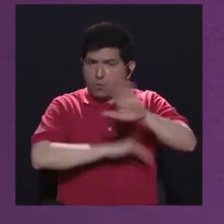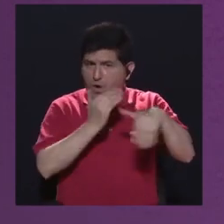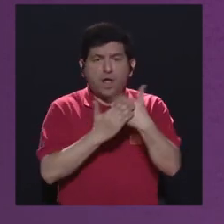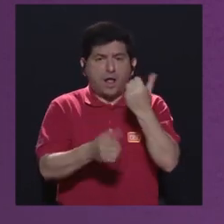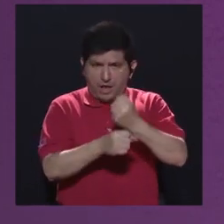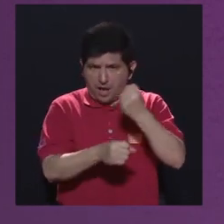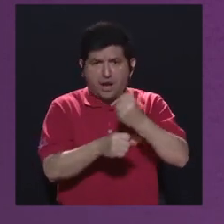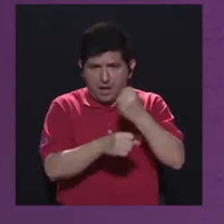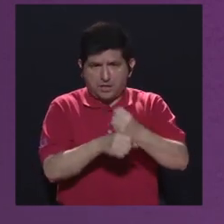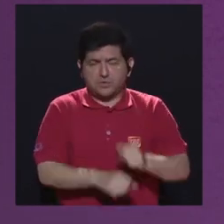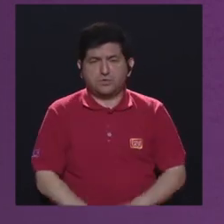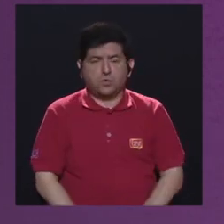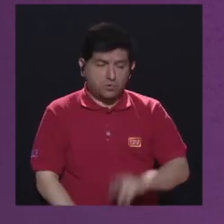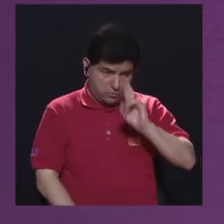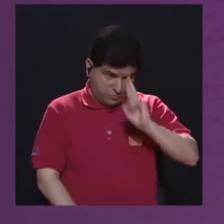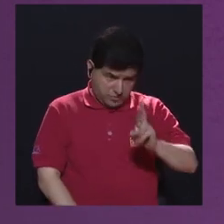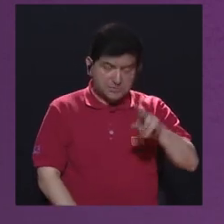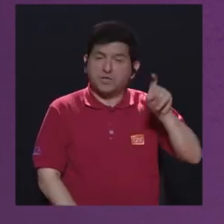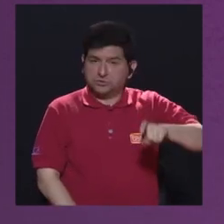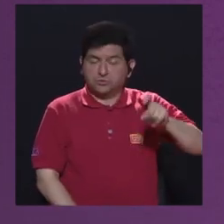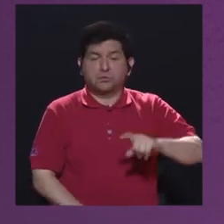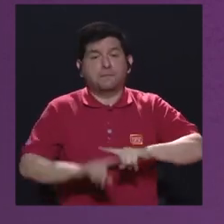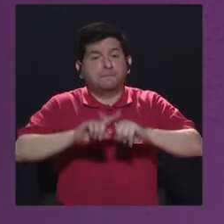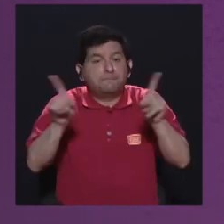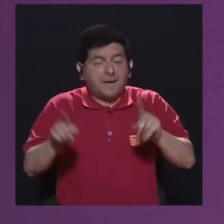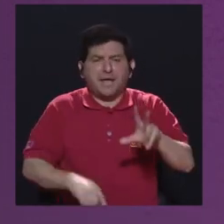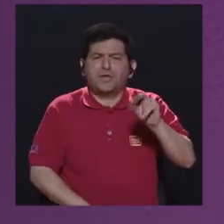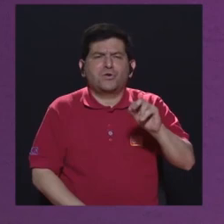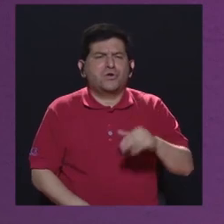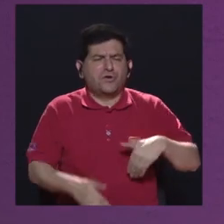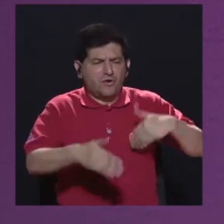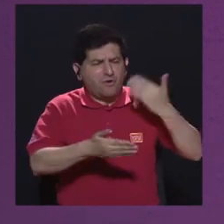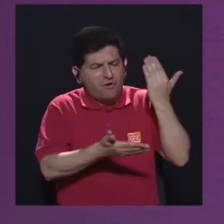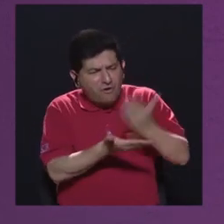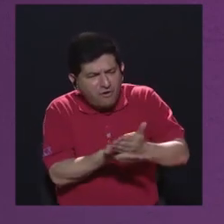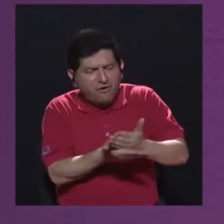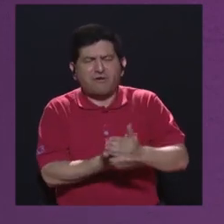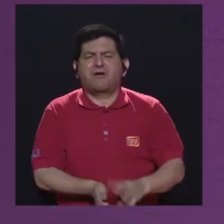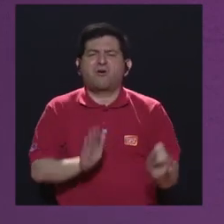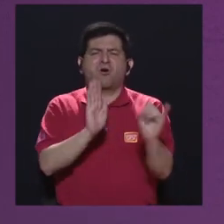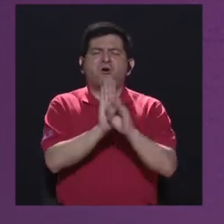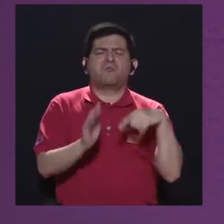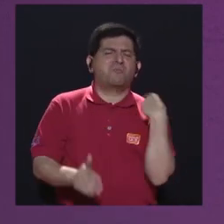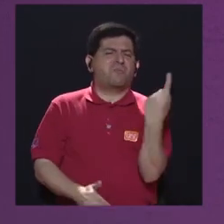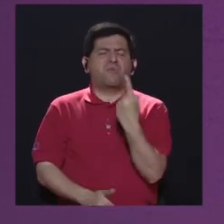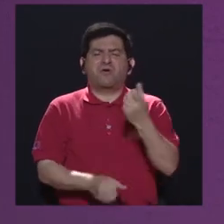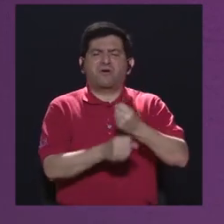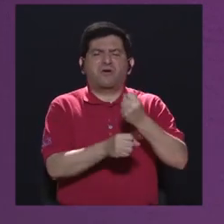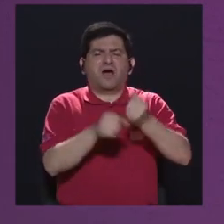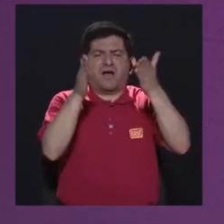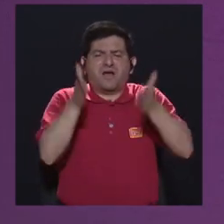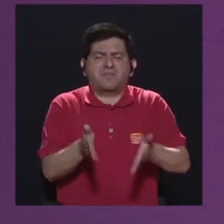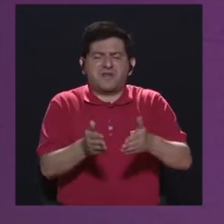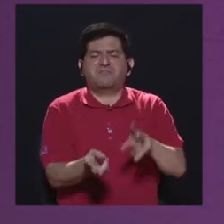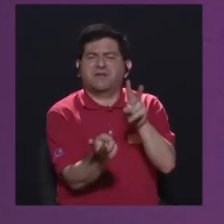como piso mínimo reconocido como trabajo, pero no que se quede estancado como una identidad única en trabajador